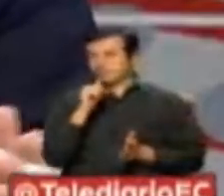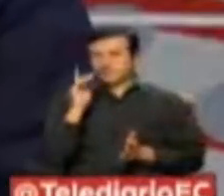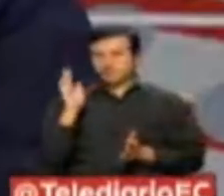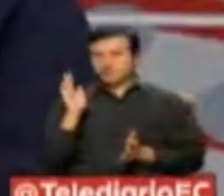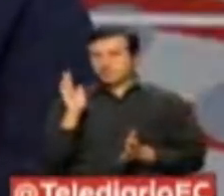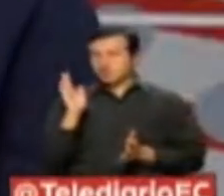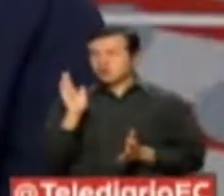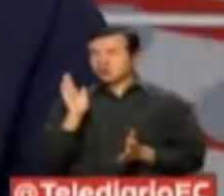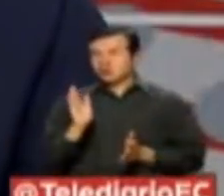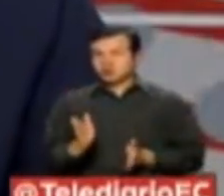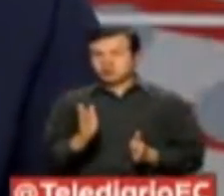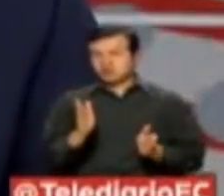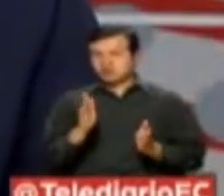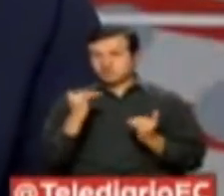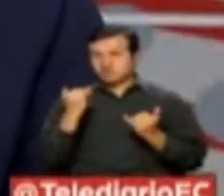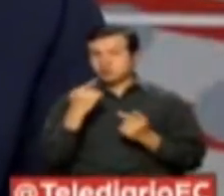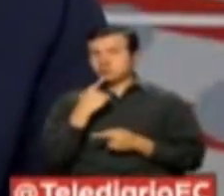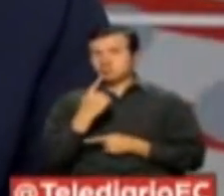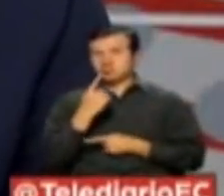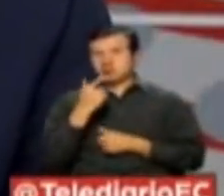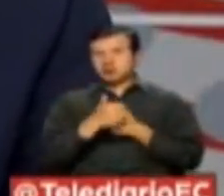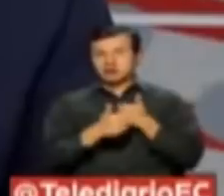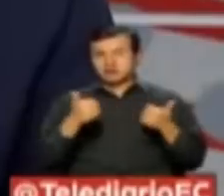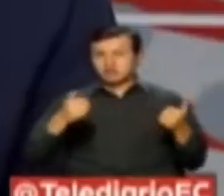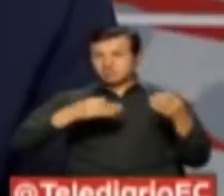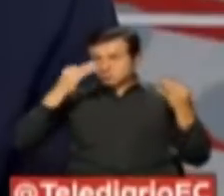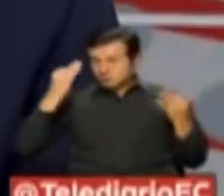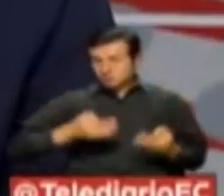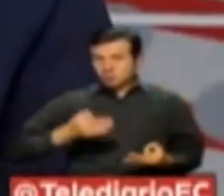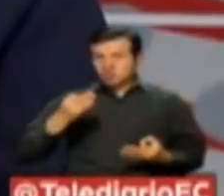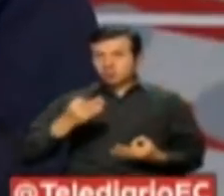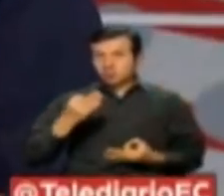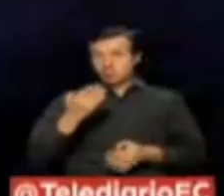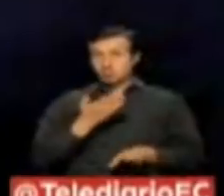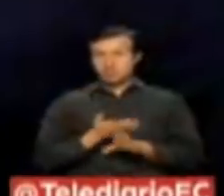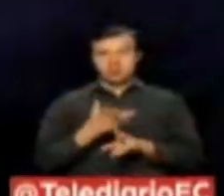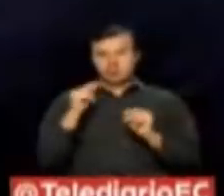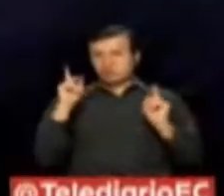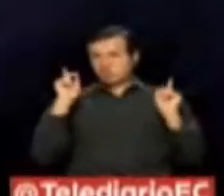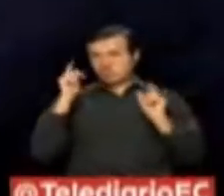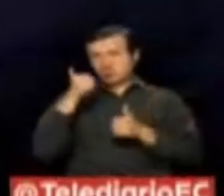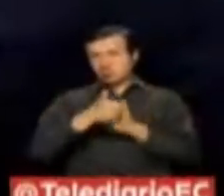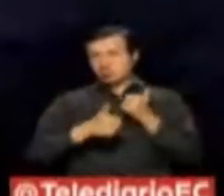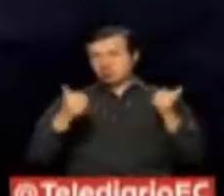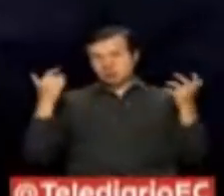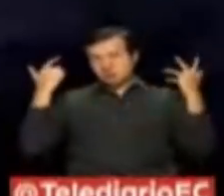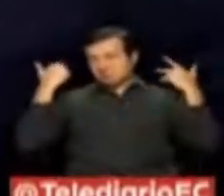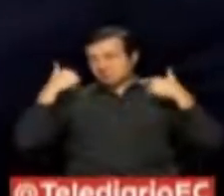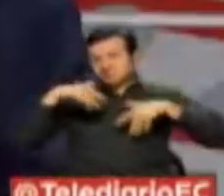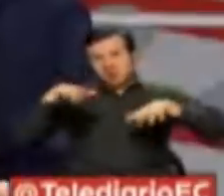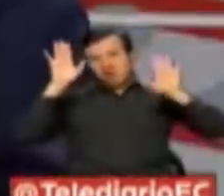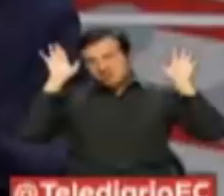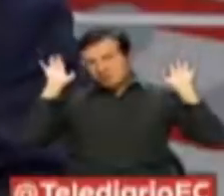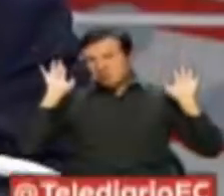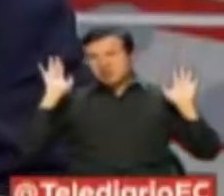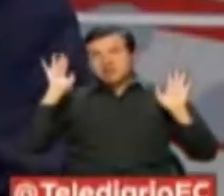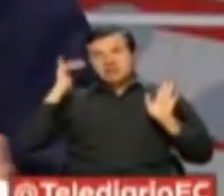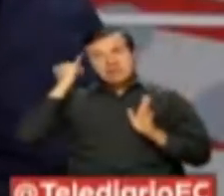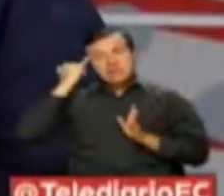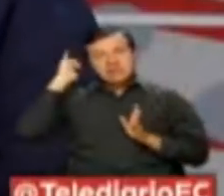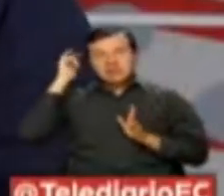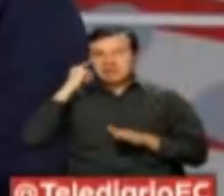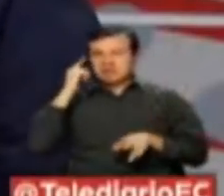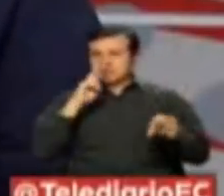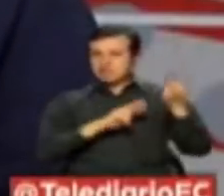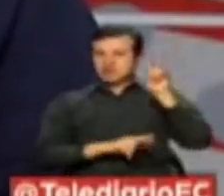en este momento no estamos hablando de candidatos formalmente lanzados estamos hablando de candidatos que van a